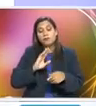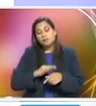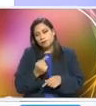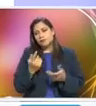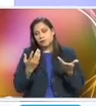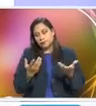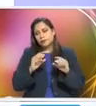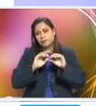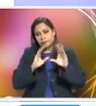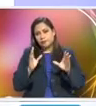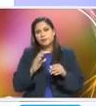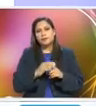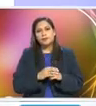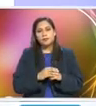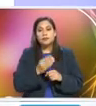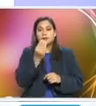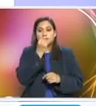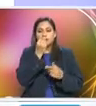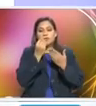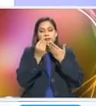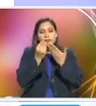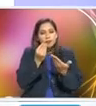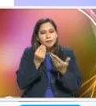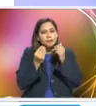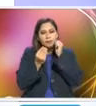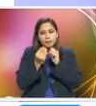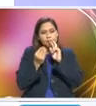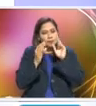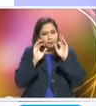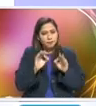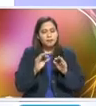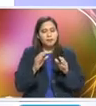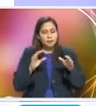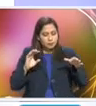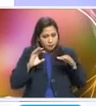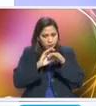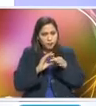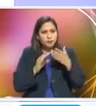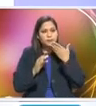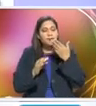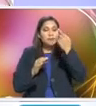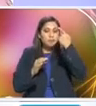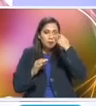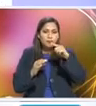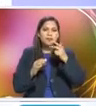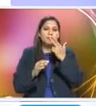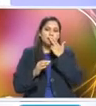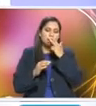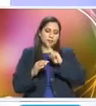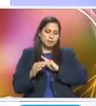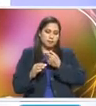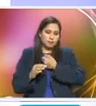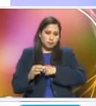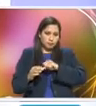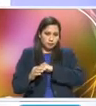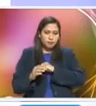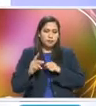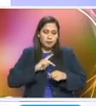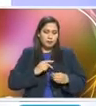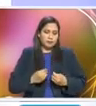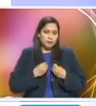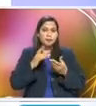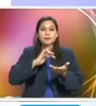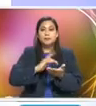pues más vale tener una alimentación a primera infancia adecuada, ¿no? Para conservar la salud a lo largo de nuestra vida.